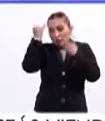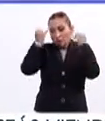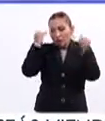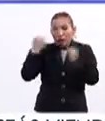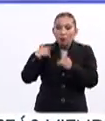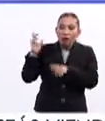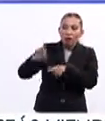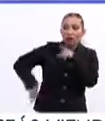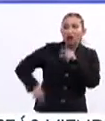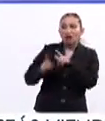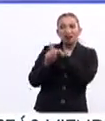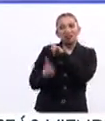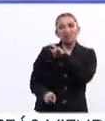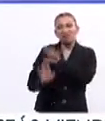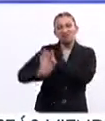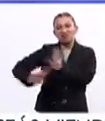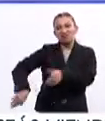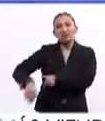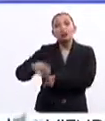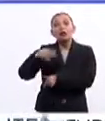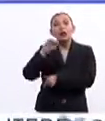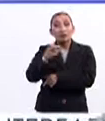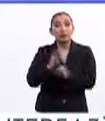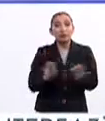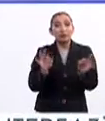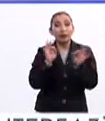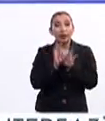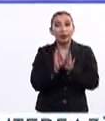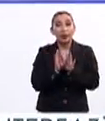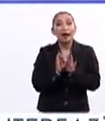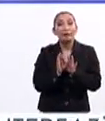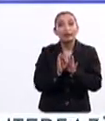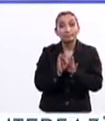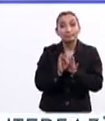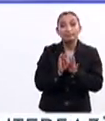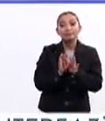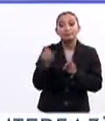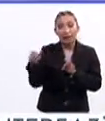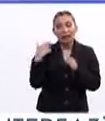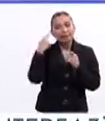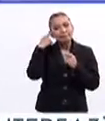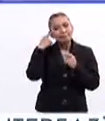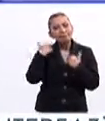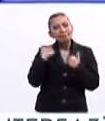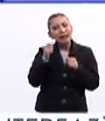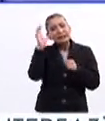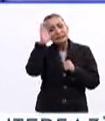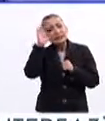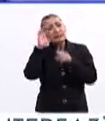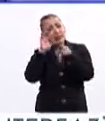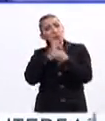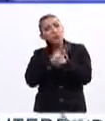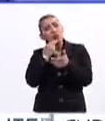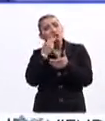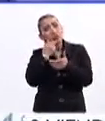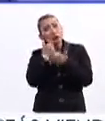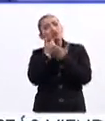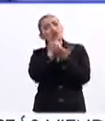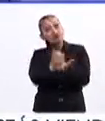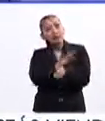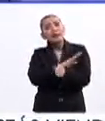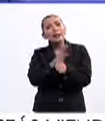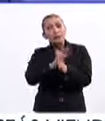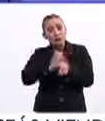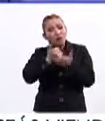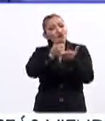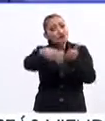de desnuclearización. Así que pues es muy importante también entender cómo la ciencia se puede utilizar con